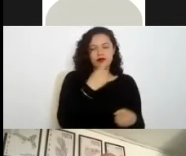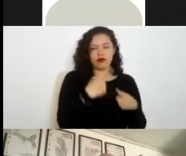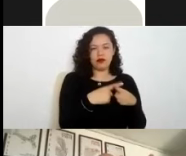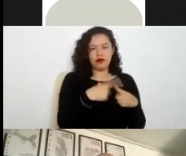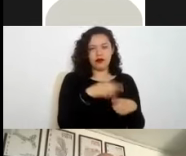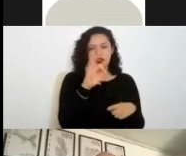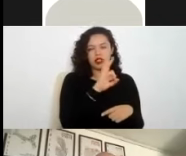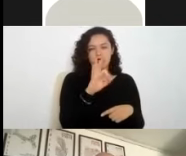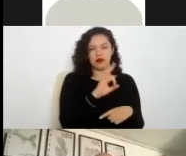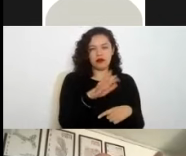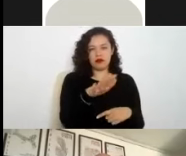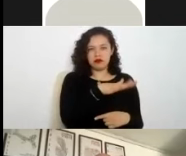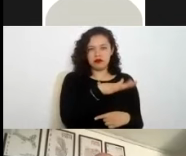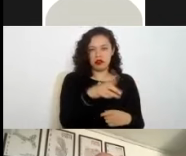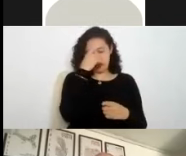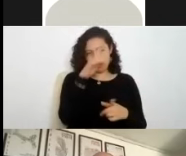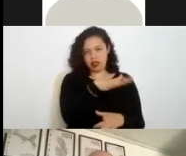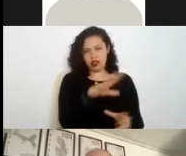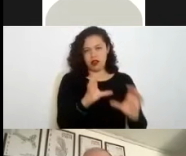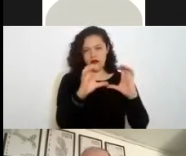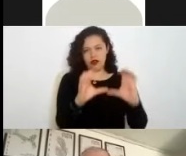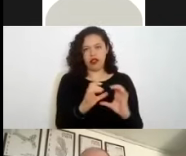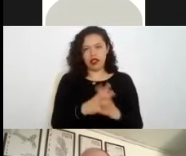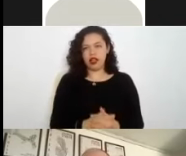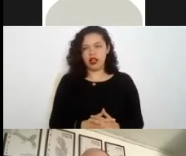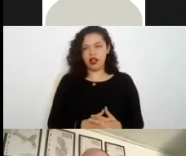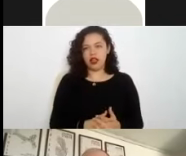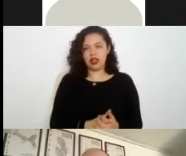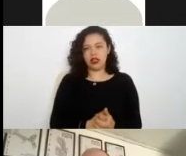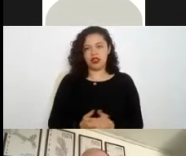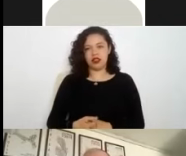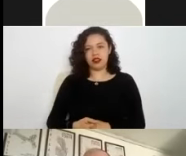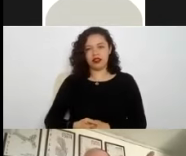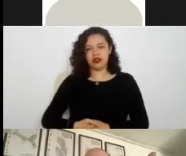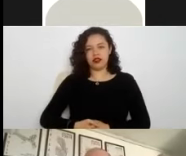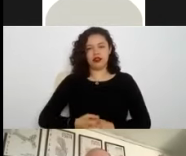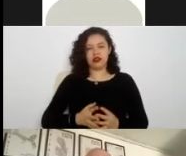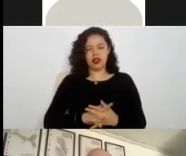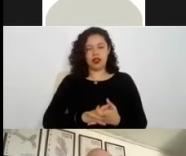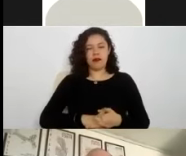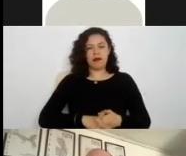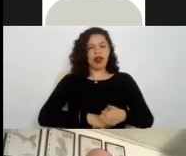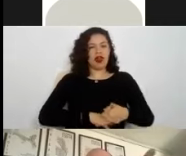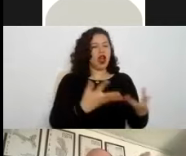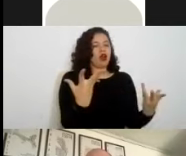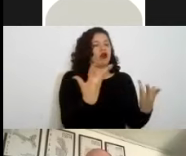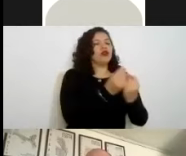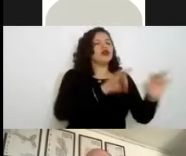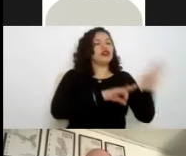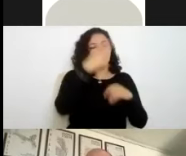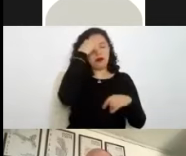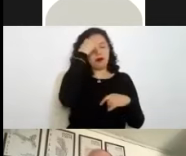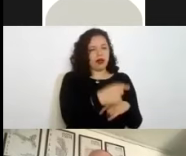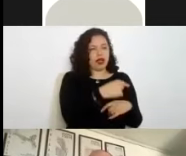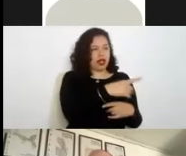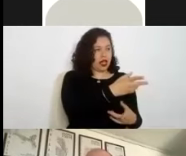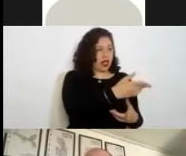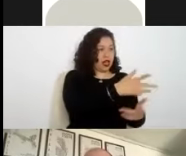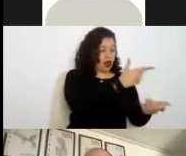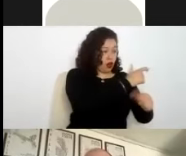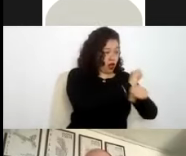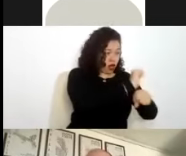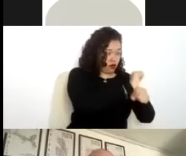ProNatura y en ese sentido pues trabaja la marca con la organización para generar un valor y un bien en ese sentido. Y